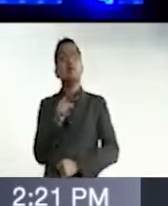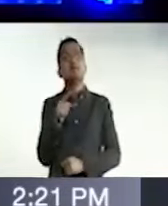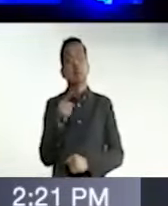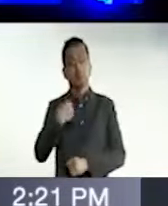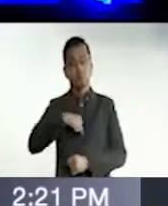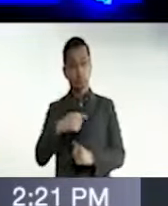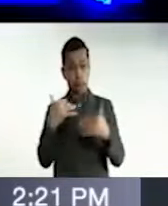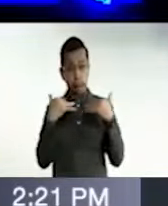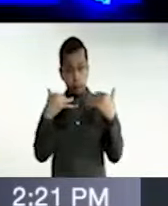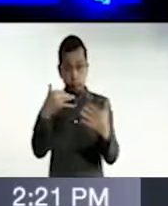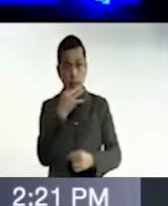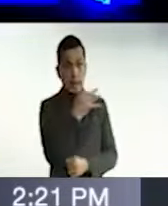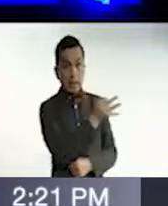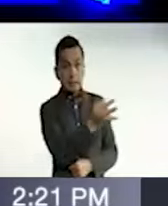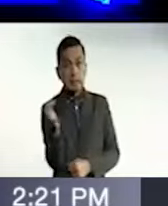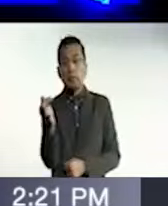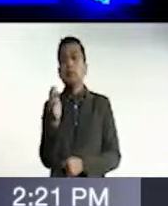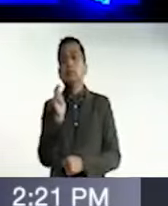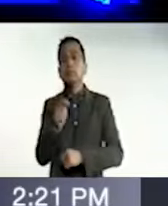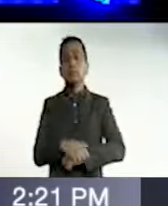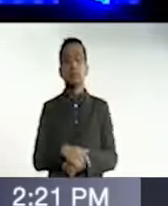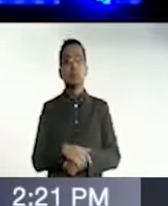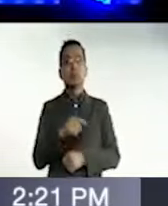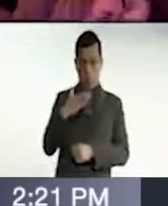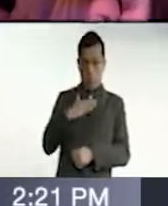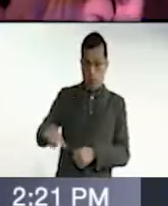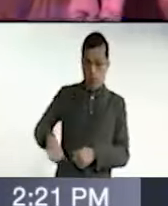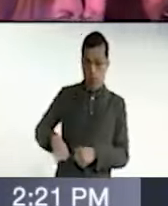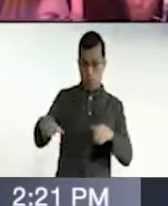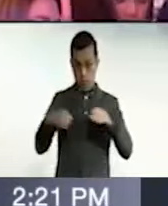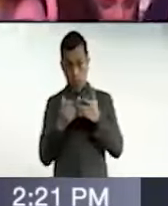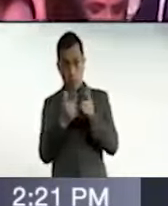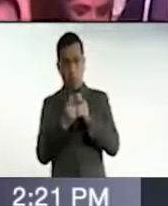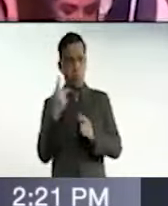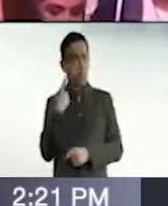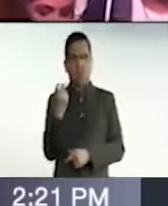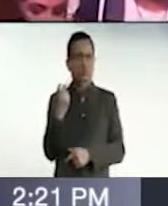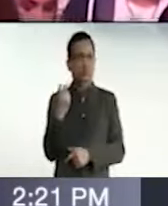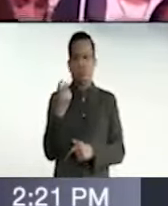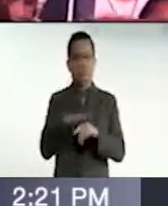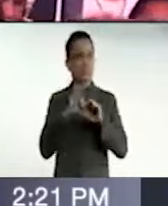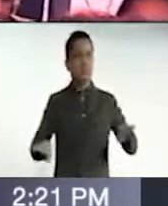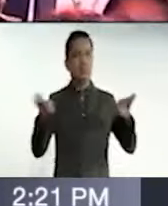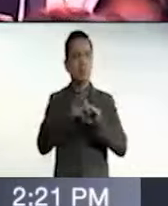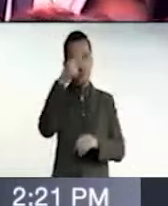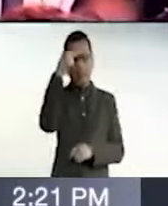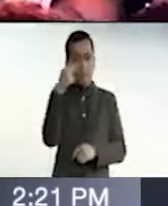y en base de órdenes de aprehensión. Pues, ¿qué es eso? Sí. Eso no va a tener un buen futuro. Pero tercero, la crisis